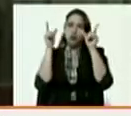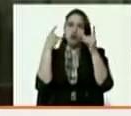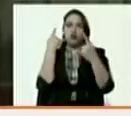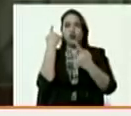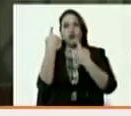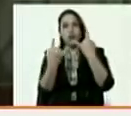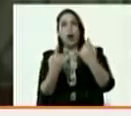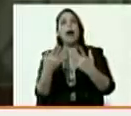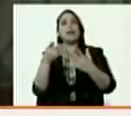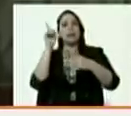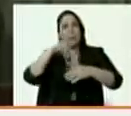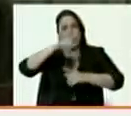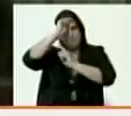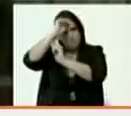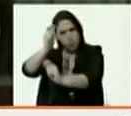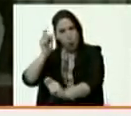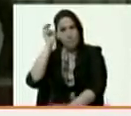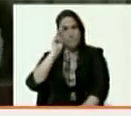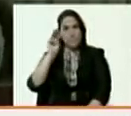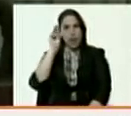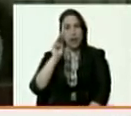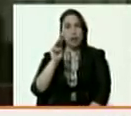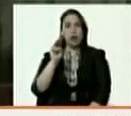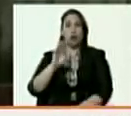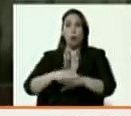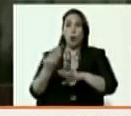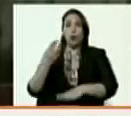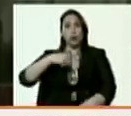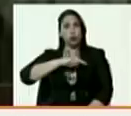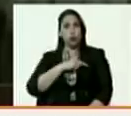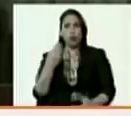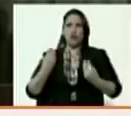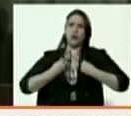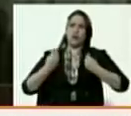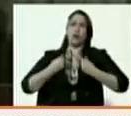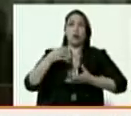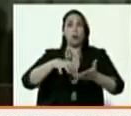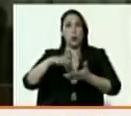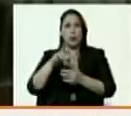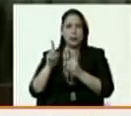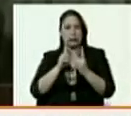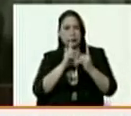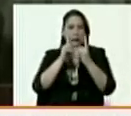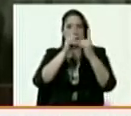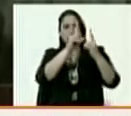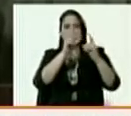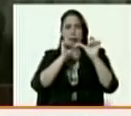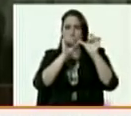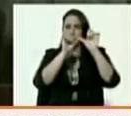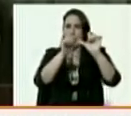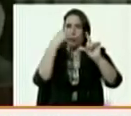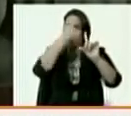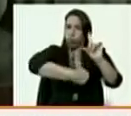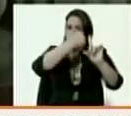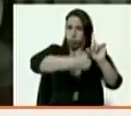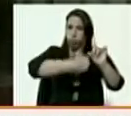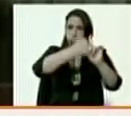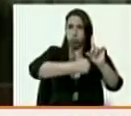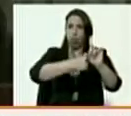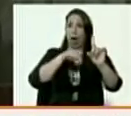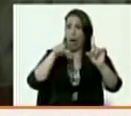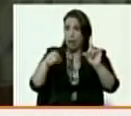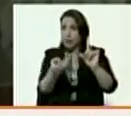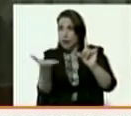nuestro reconocimiento. Porque en situaciones como la que vivimos, de asedio permanente, de agresión permanente, ahí están